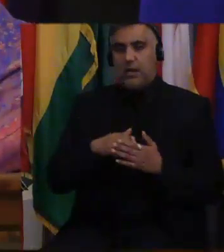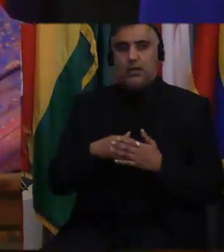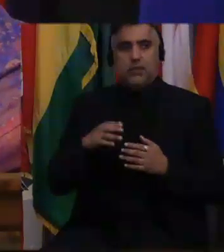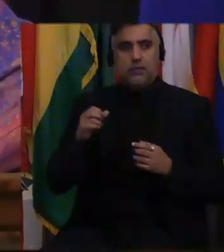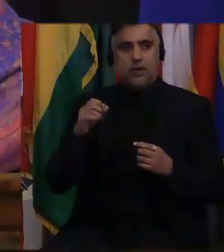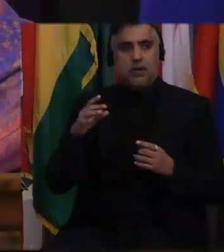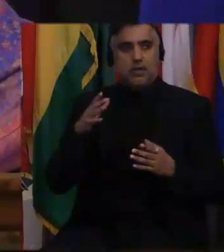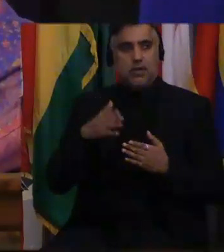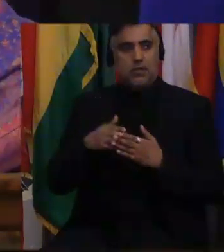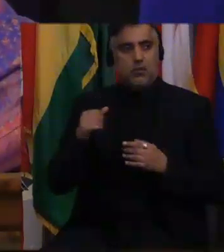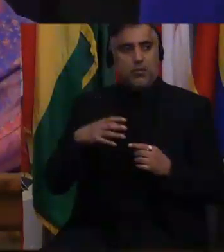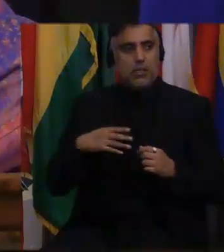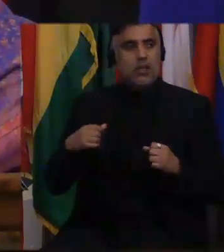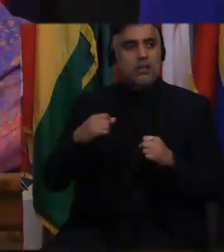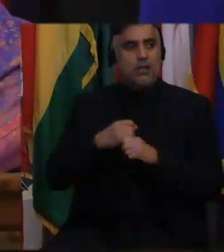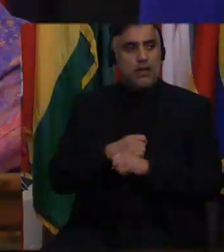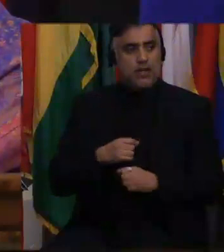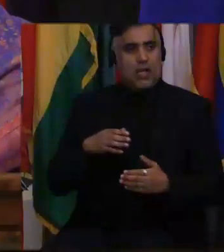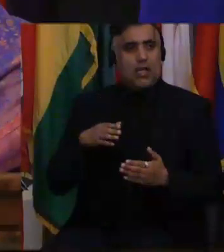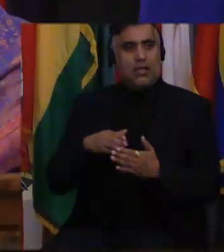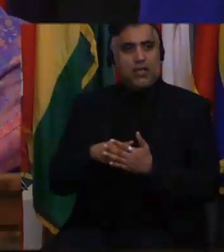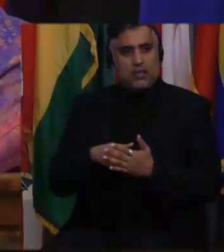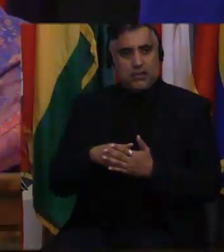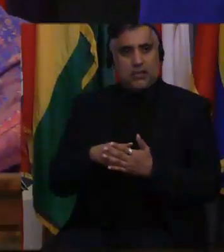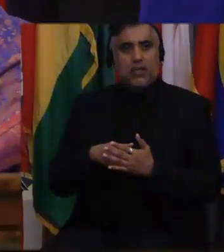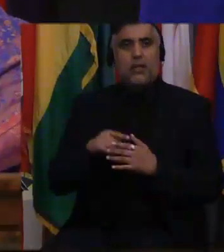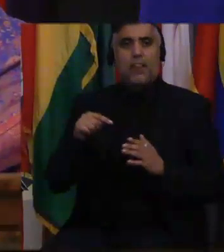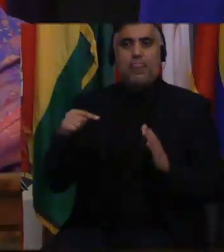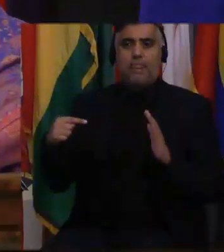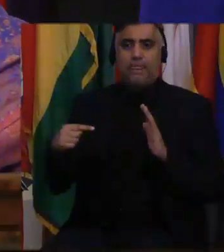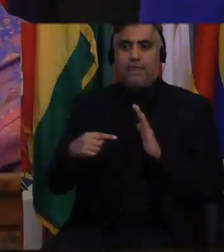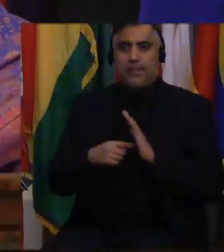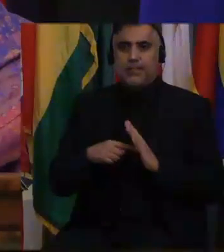tener que luchar contra todo ese embate